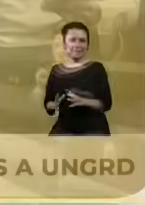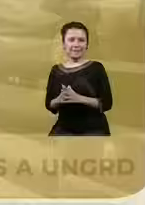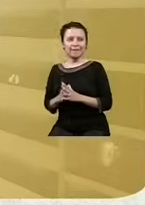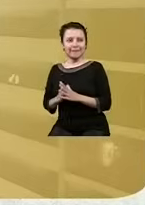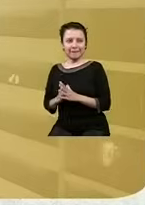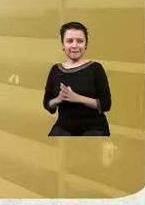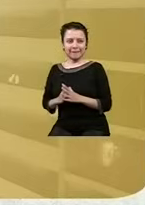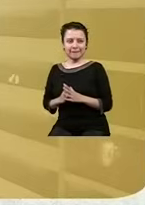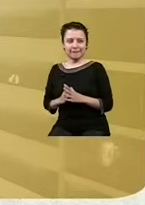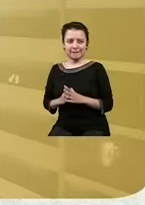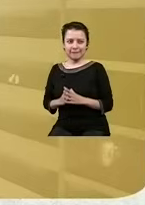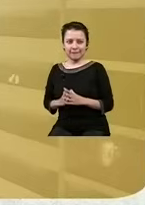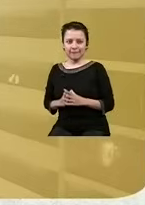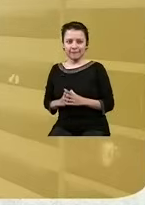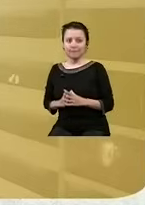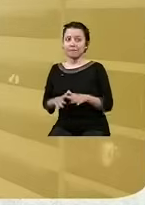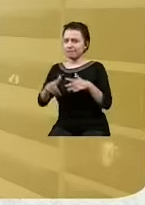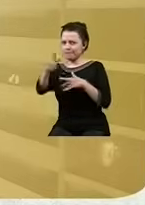tema.